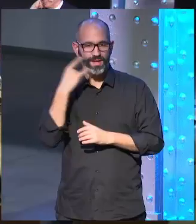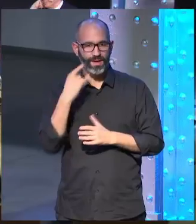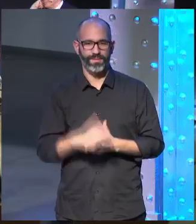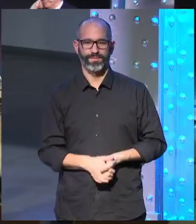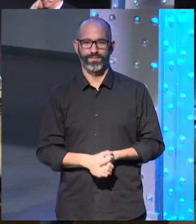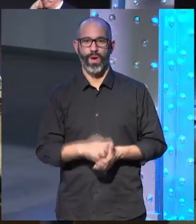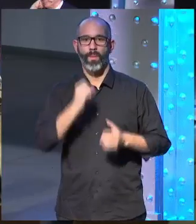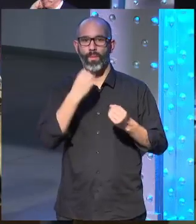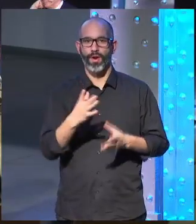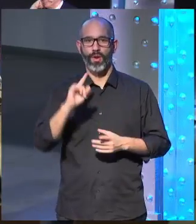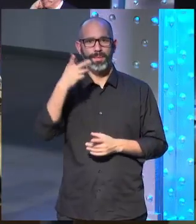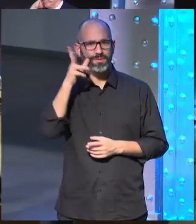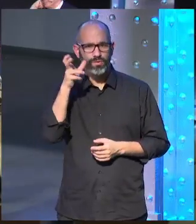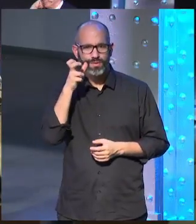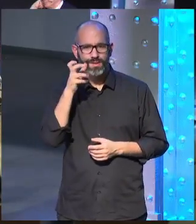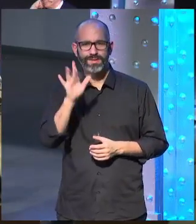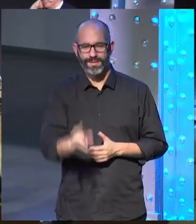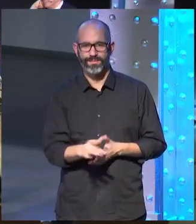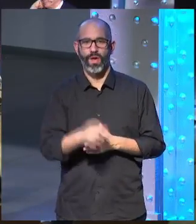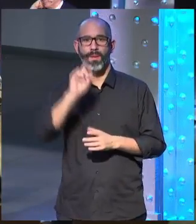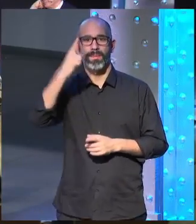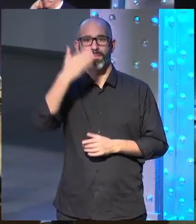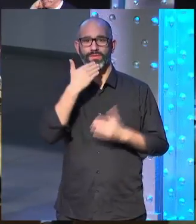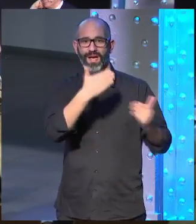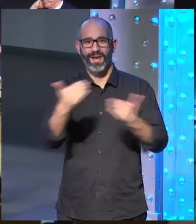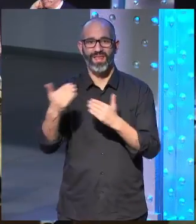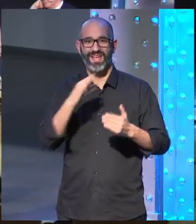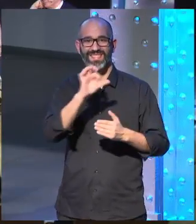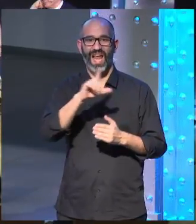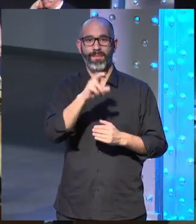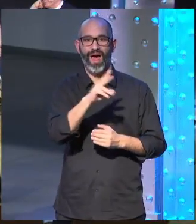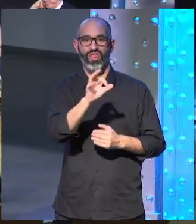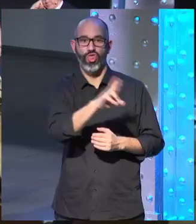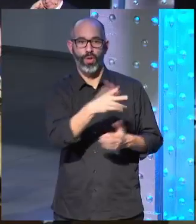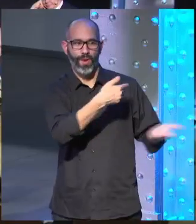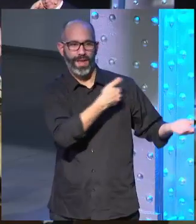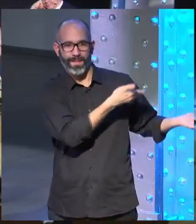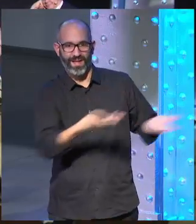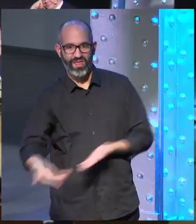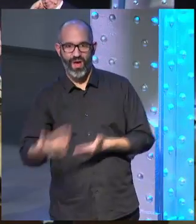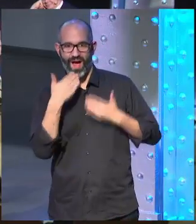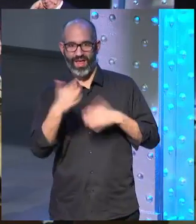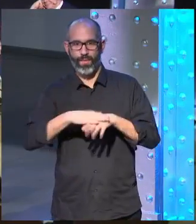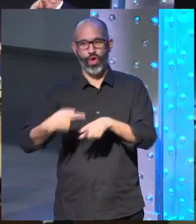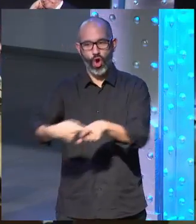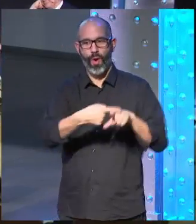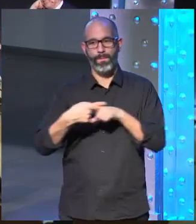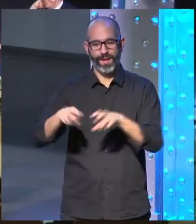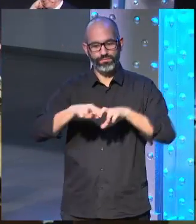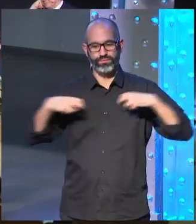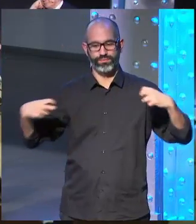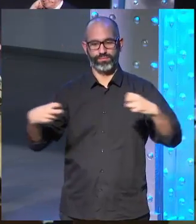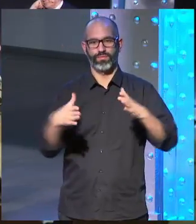bien. Bueno, lo primero, ¿se me oye? Sí. Lo primero, muchas gracias, Salvador, por la invitación y la oportunidad de compartir panel y